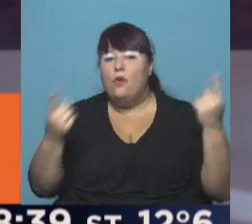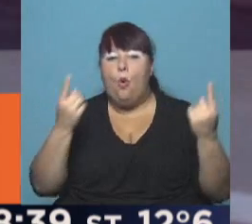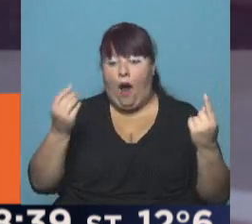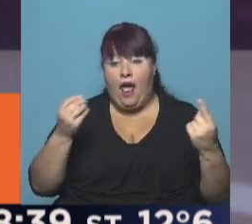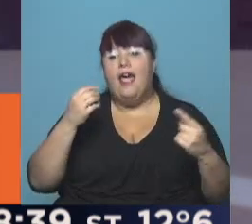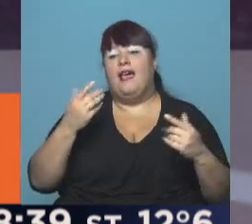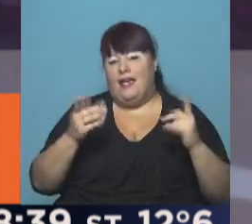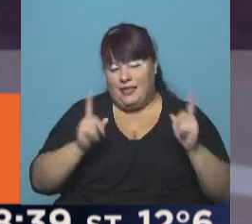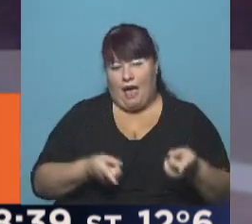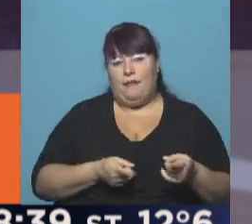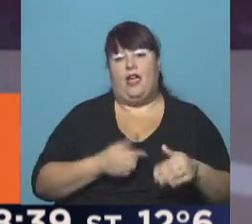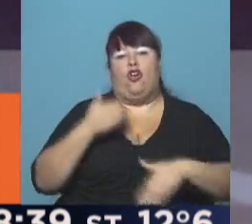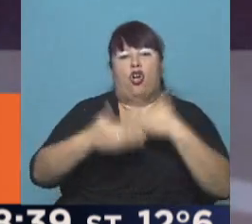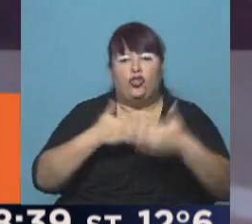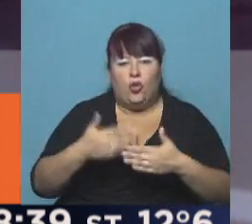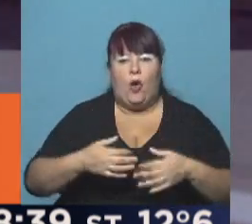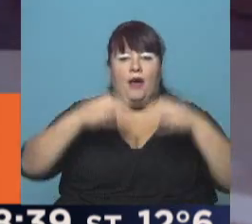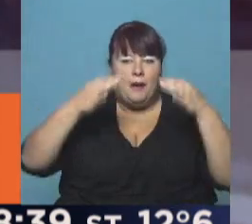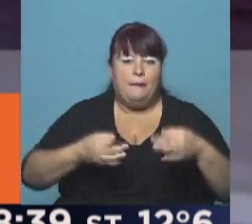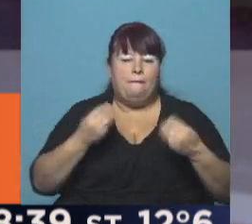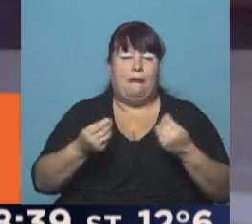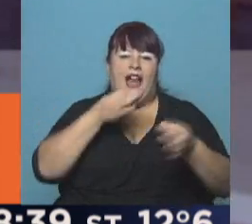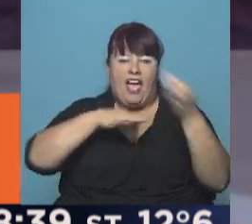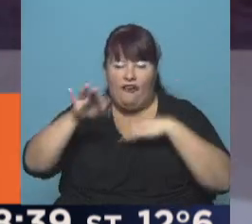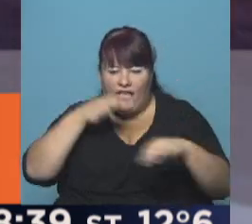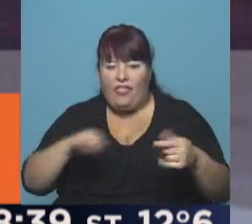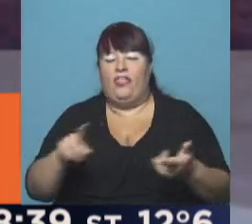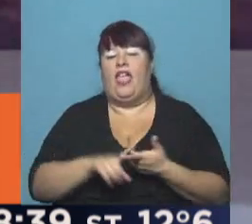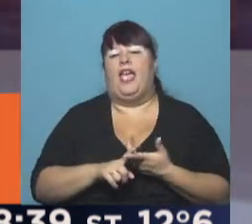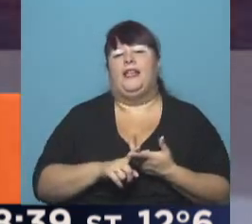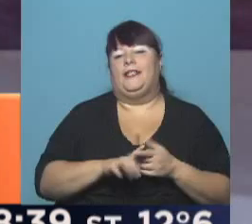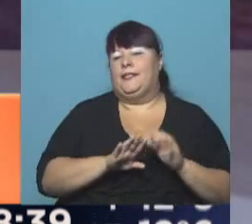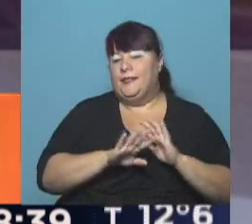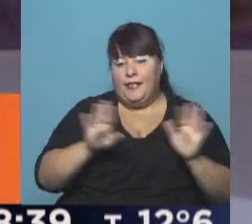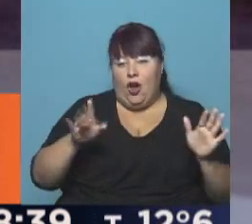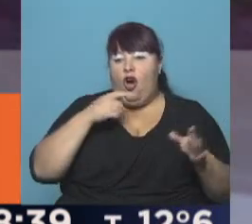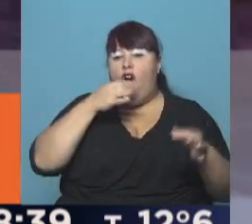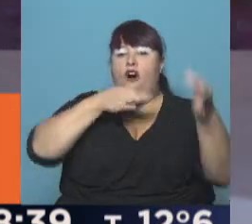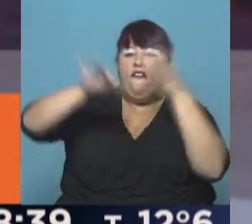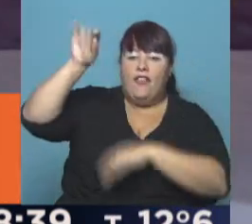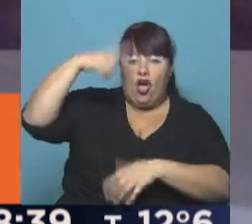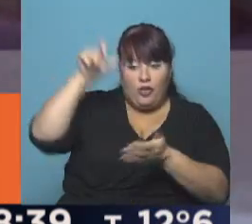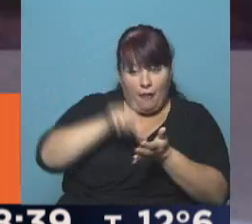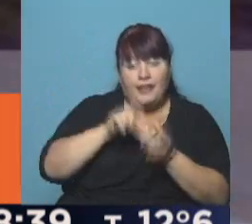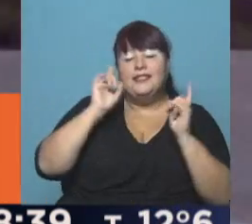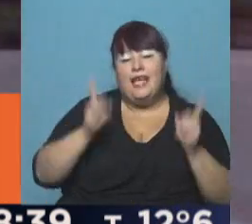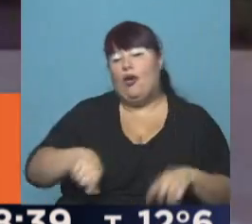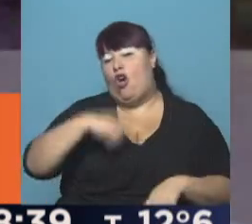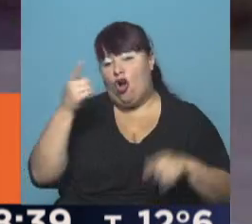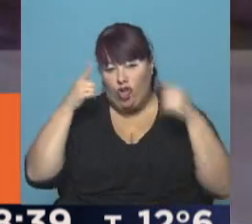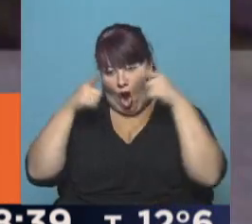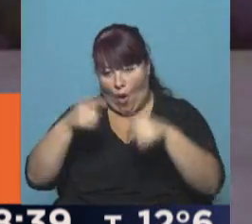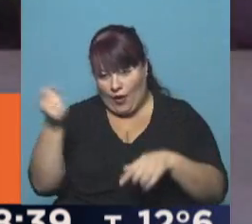la escala avanzar en eficiencia para la comercialización ella o la exportación es también el otro objetivo